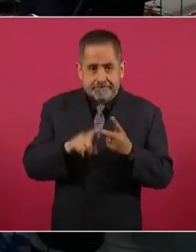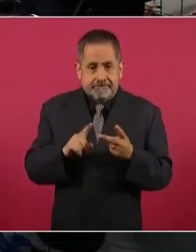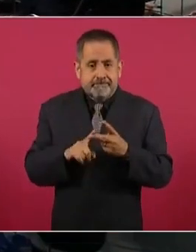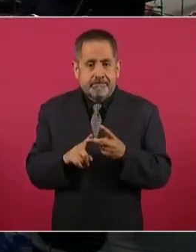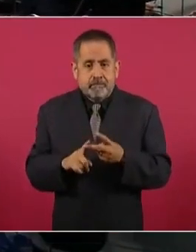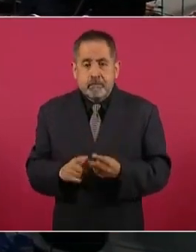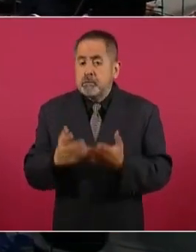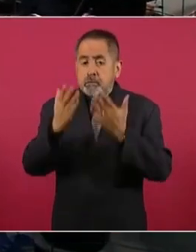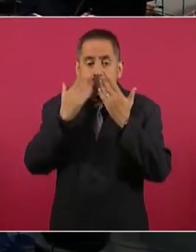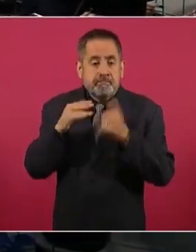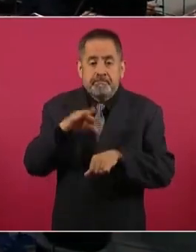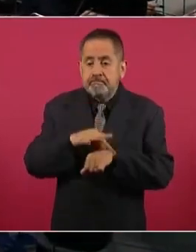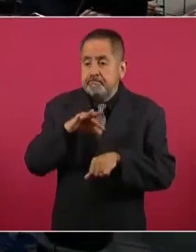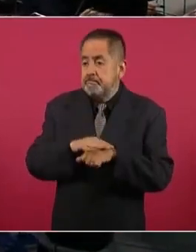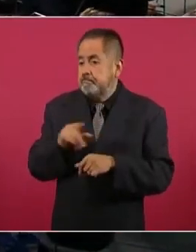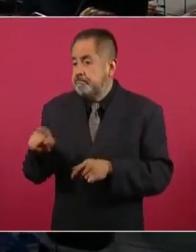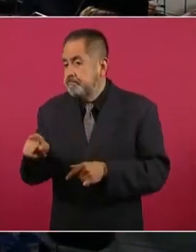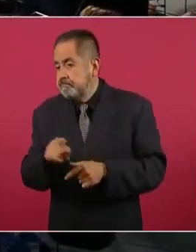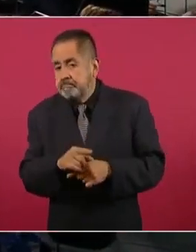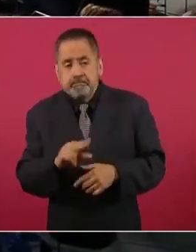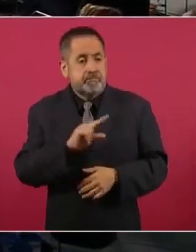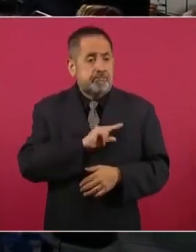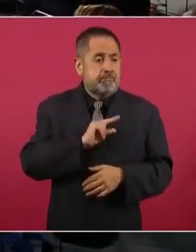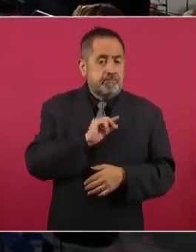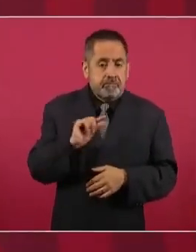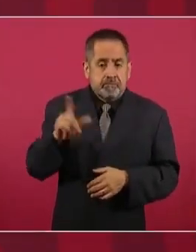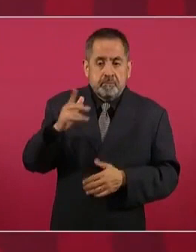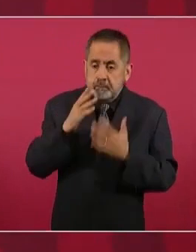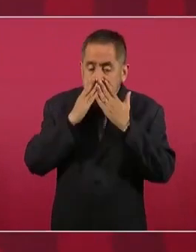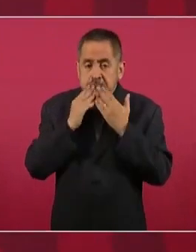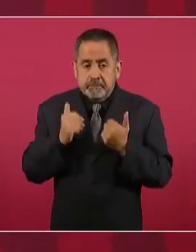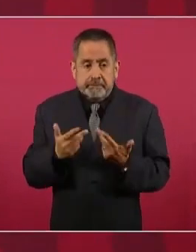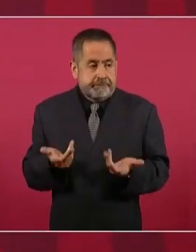la falta de médicos y de especialistas.